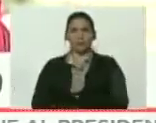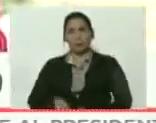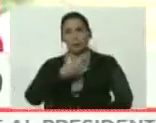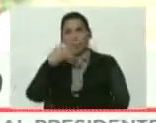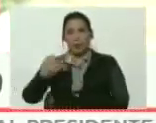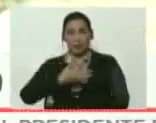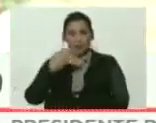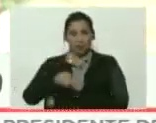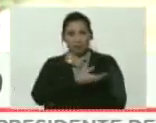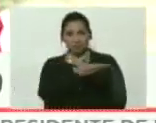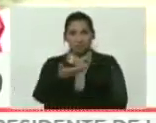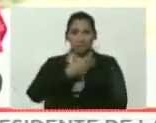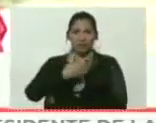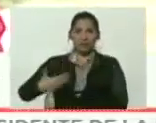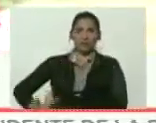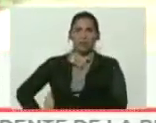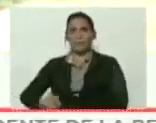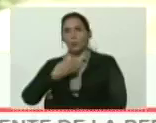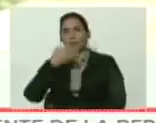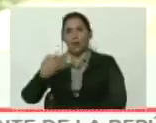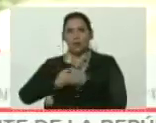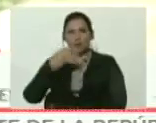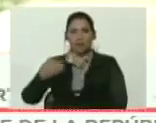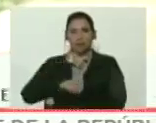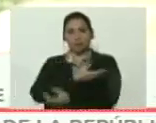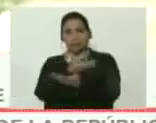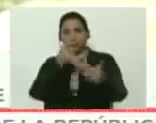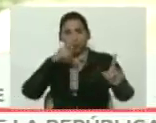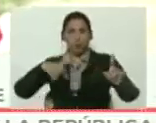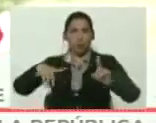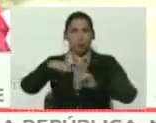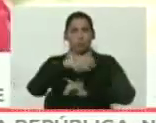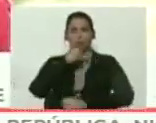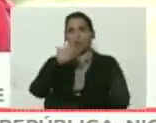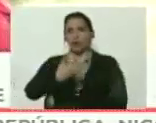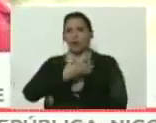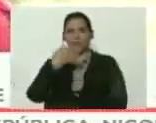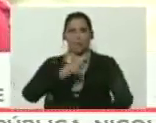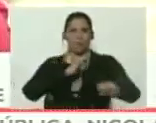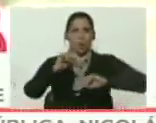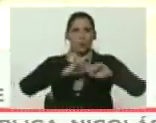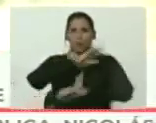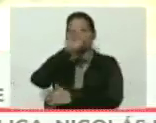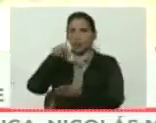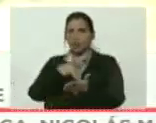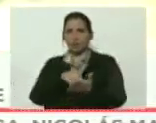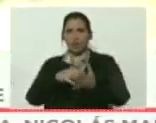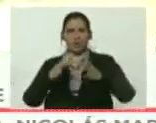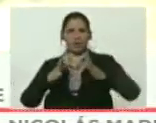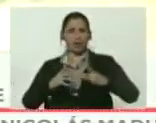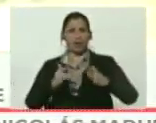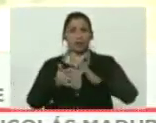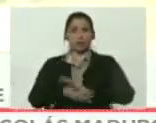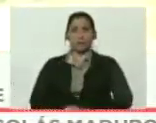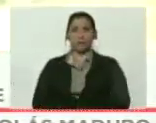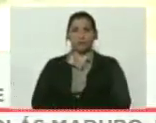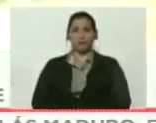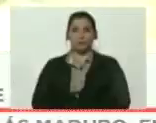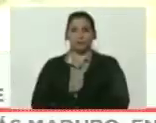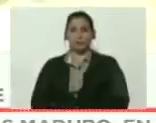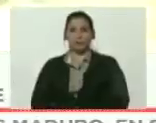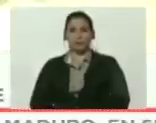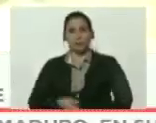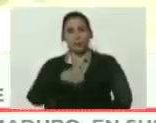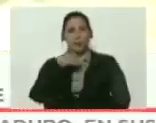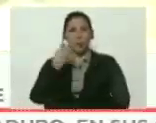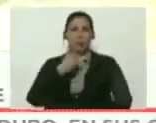tardes, presidente. Buenas tardes a todo nuestro pueblo. Buenas tardes, Movimiento Nacional de Recreadores y Recreadoras.